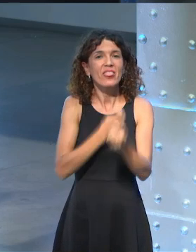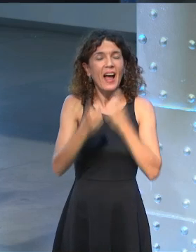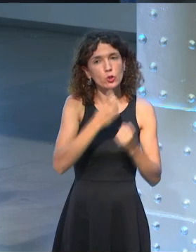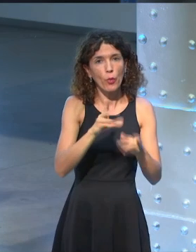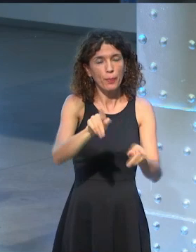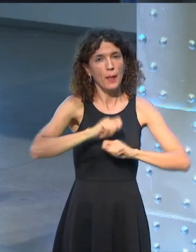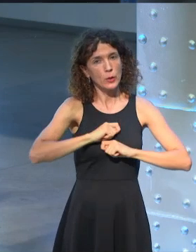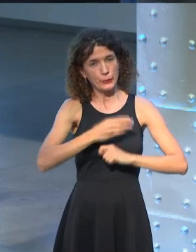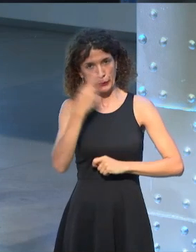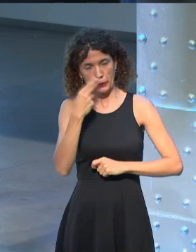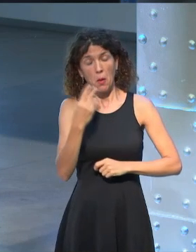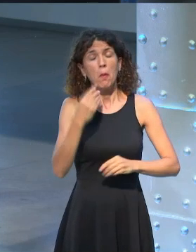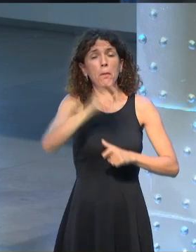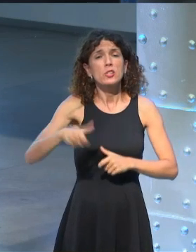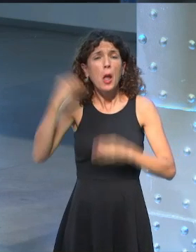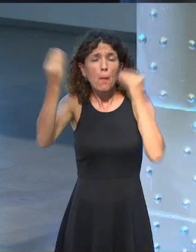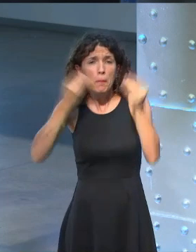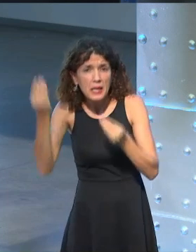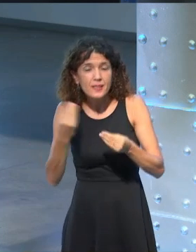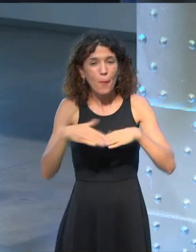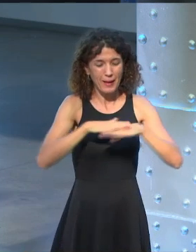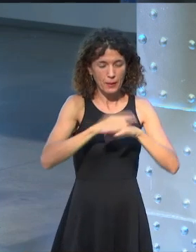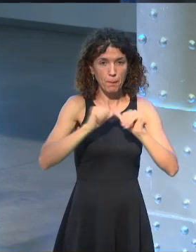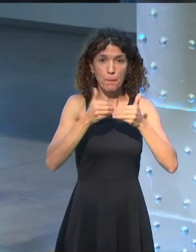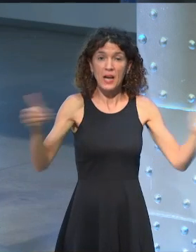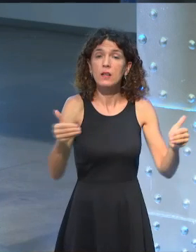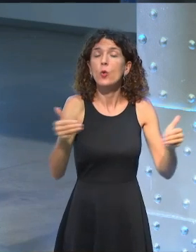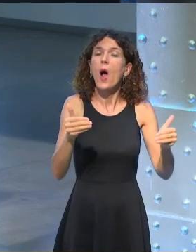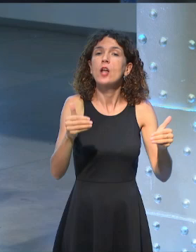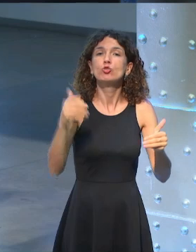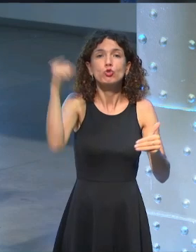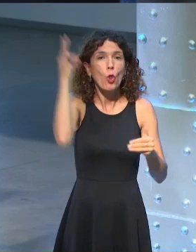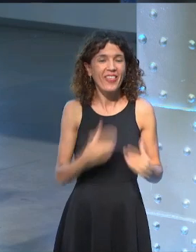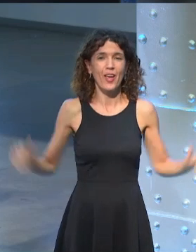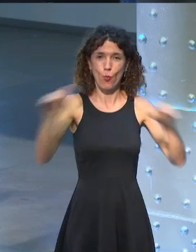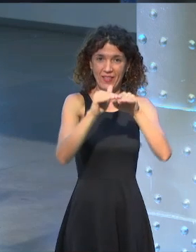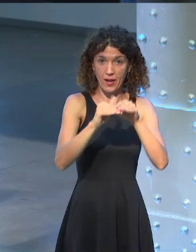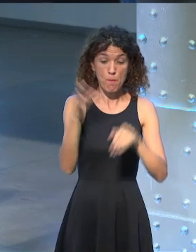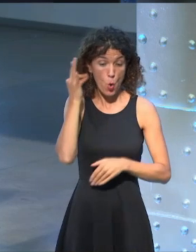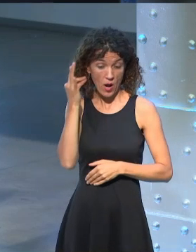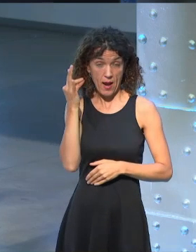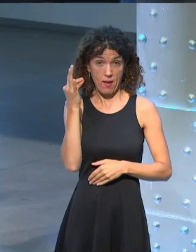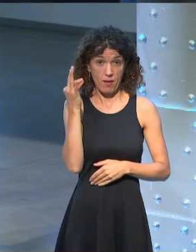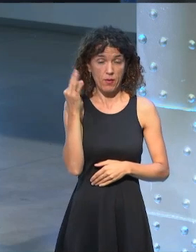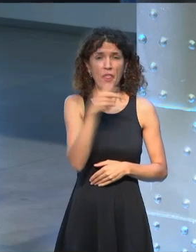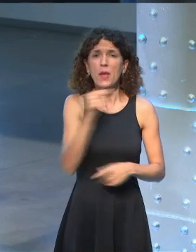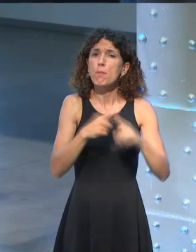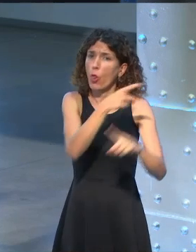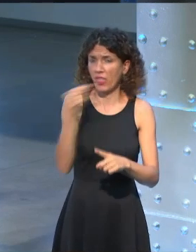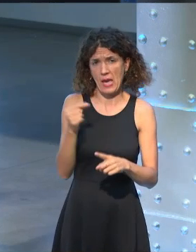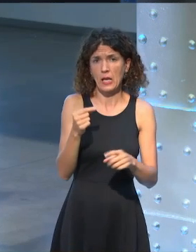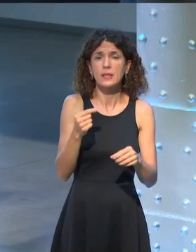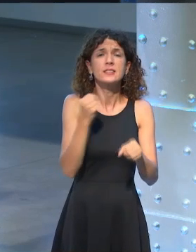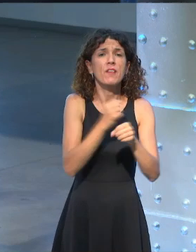mucho, porque muchas personas piensan, y partimos de la base de que vivimos en una sociedad igualitaria, que la mujer se ha incorporado 100% al